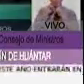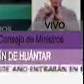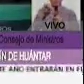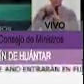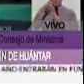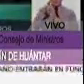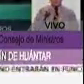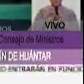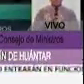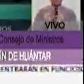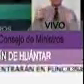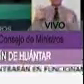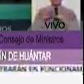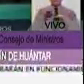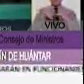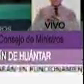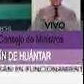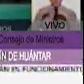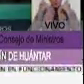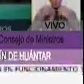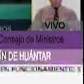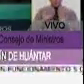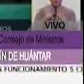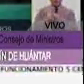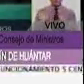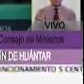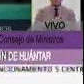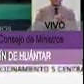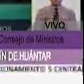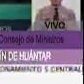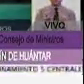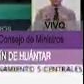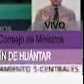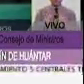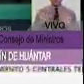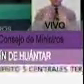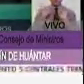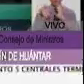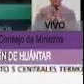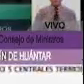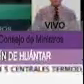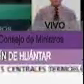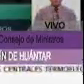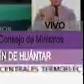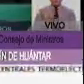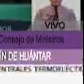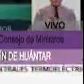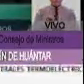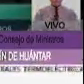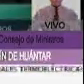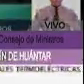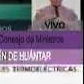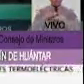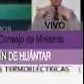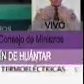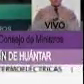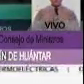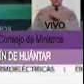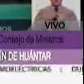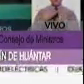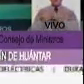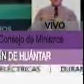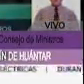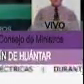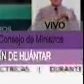impecable, fue dentro del marco de la ley, sin ningún tipo de incidentes que pueda comprometer ningún tipo de